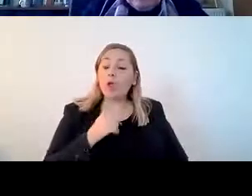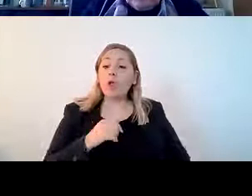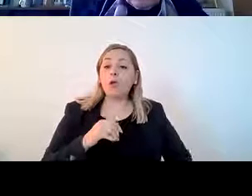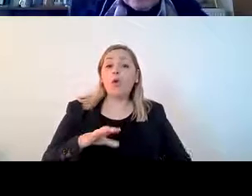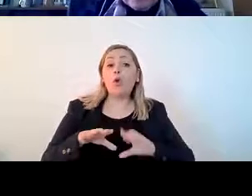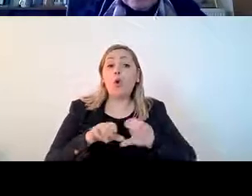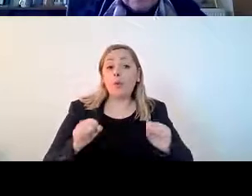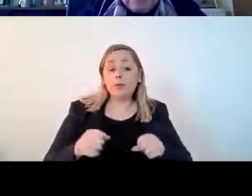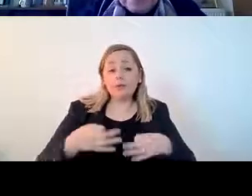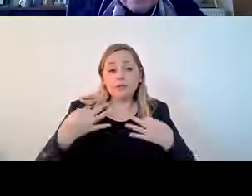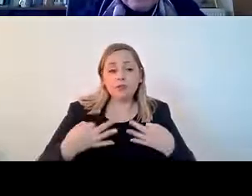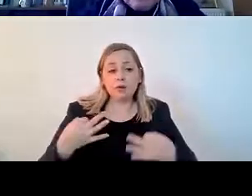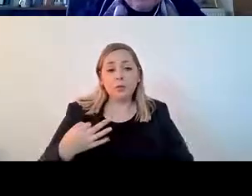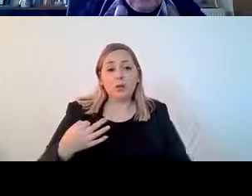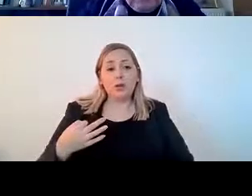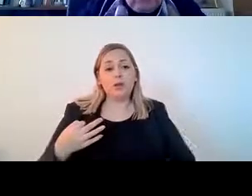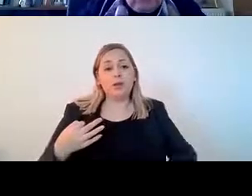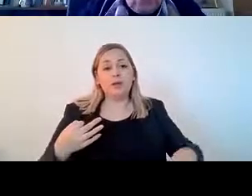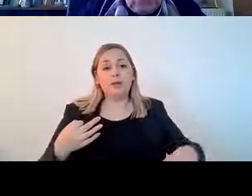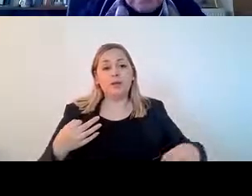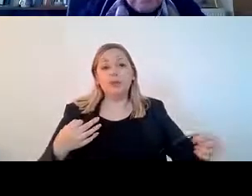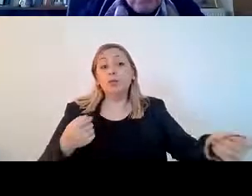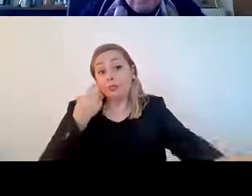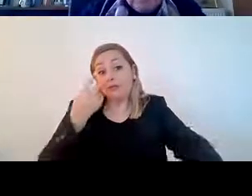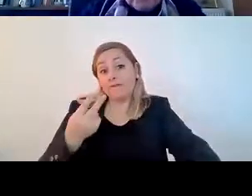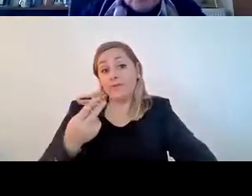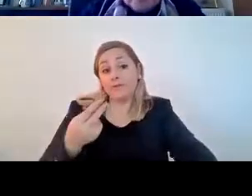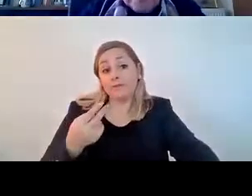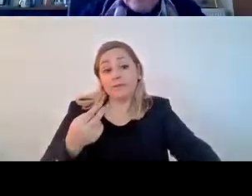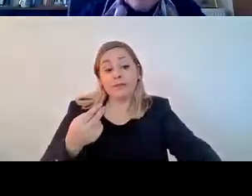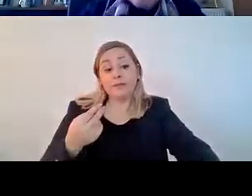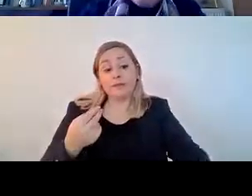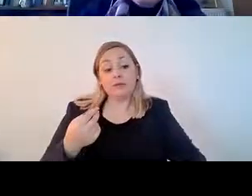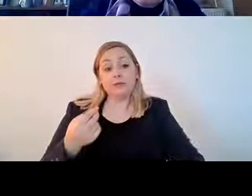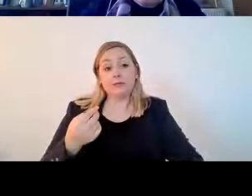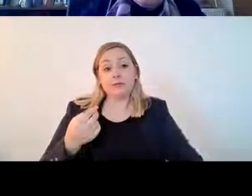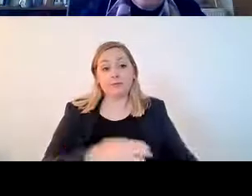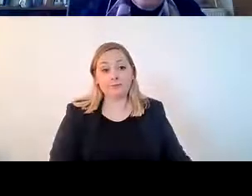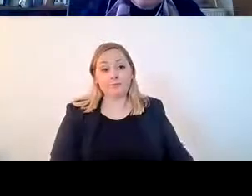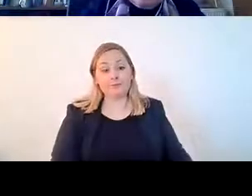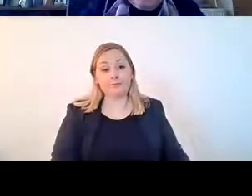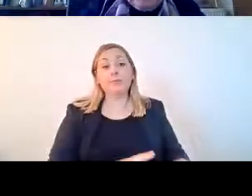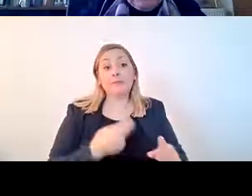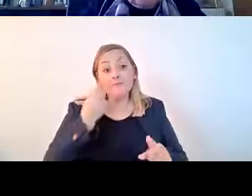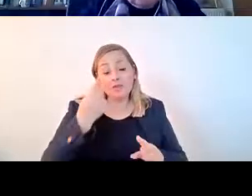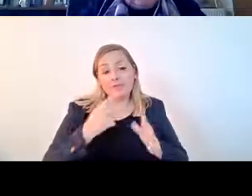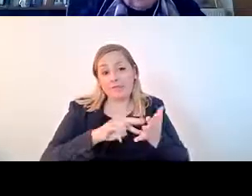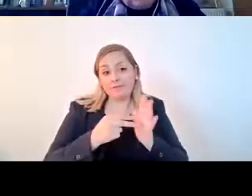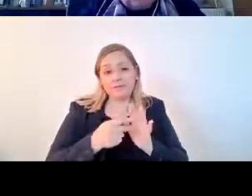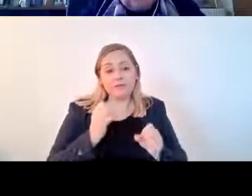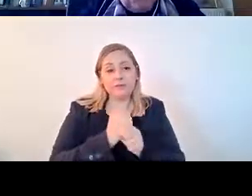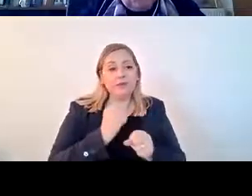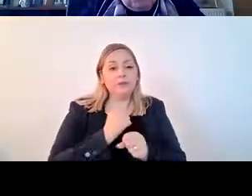las dificultades que genera este tipo de situaciones. Mientras más complejas son las tareas, les es mucho más difícil. Entonces,